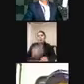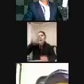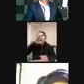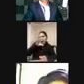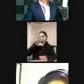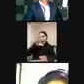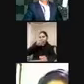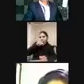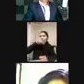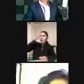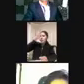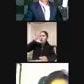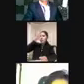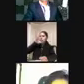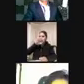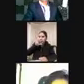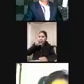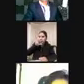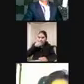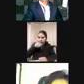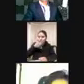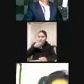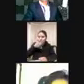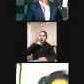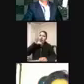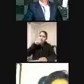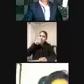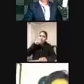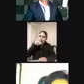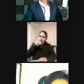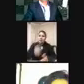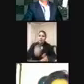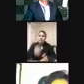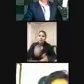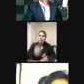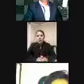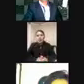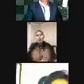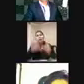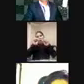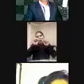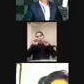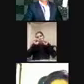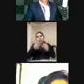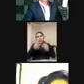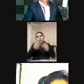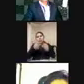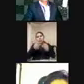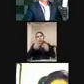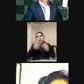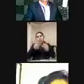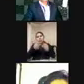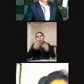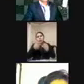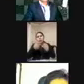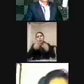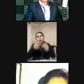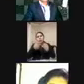para mejorar el tema del babeo, pero lastimosamente como el paciente presenta lo que es la incompetencia labial,